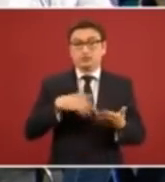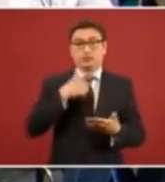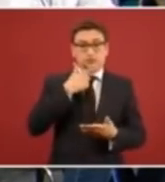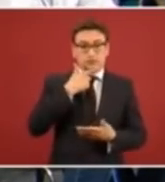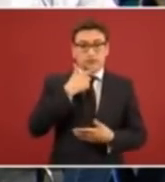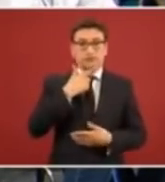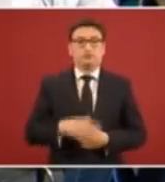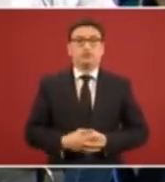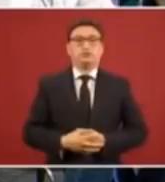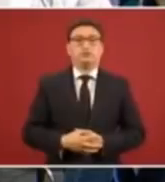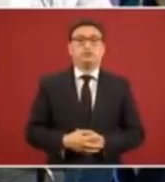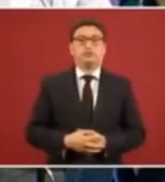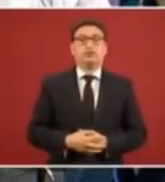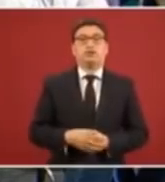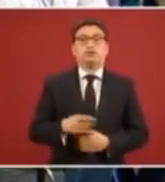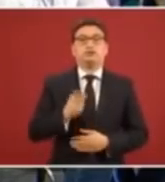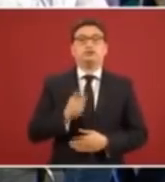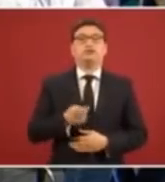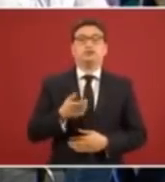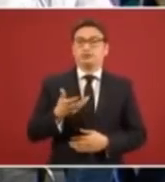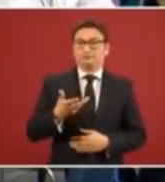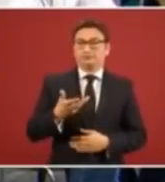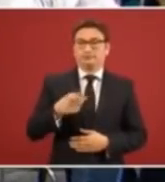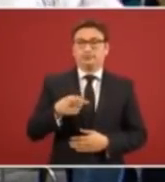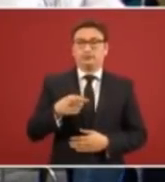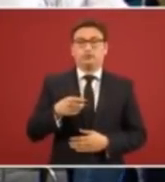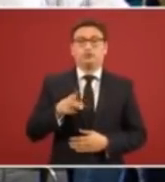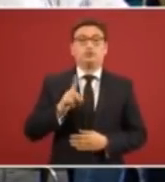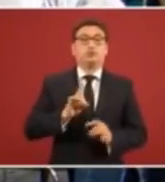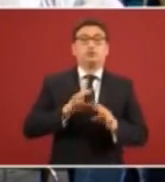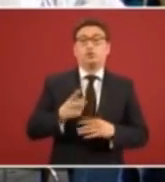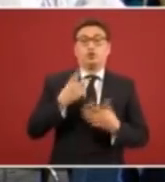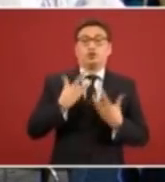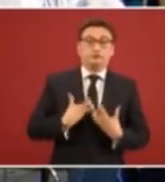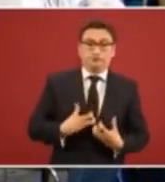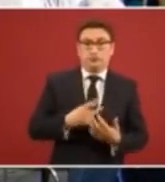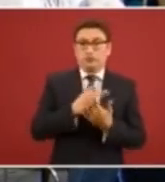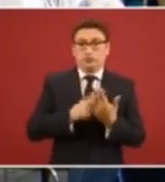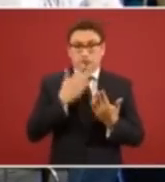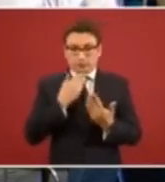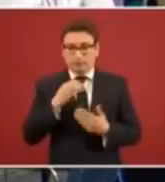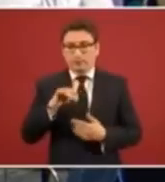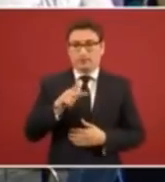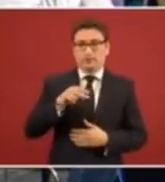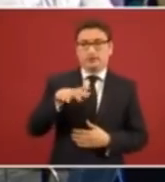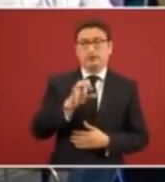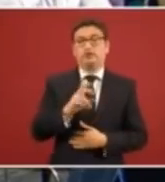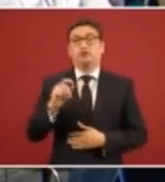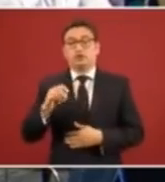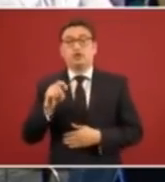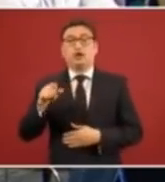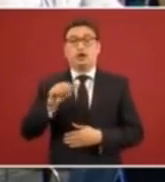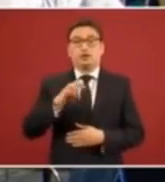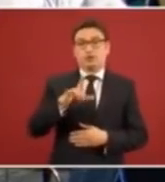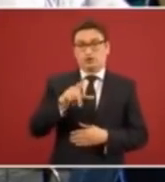obviamente no soy sajón. Una tragedia, no hay plan. Milenio, plan de AMLO contra COVID podría llevar